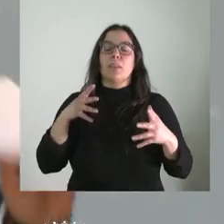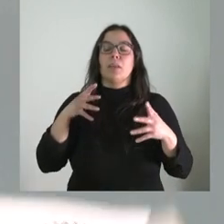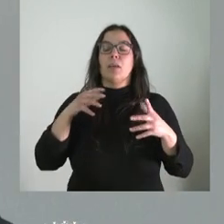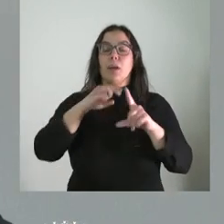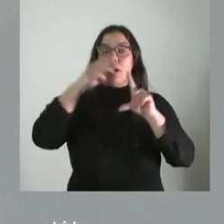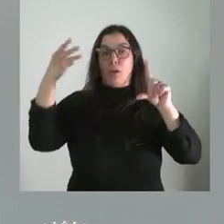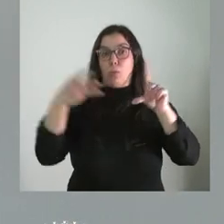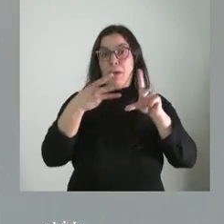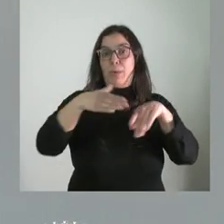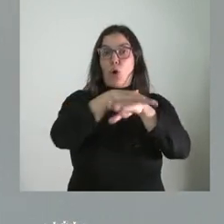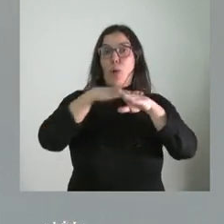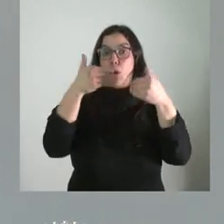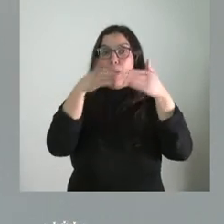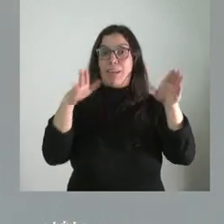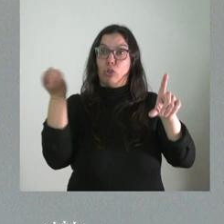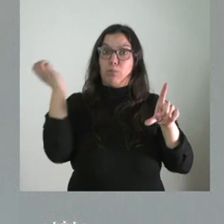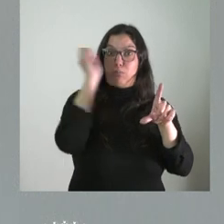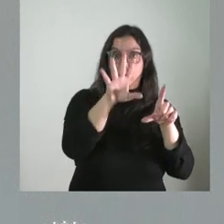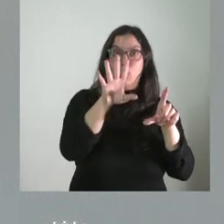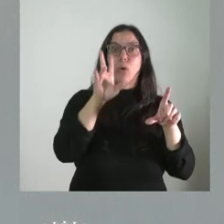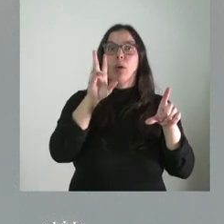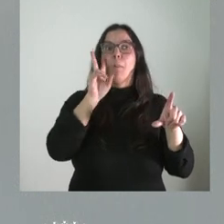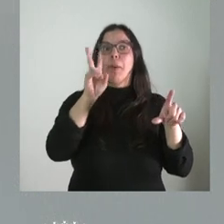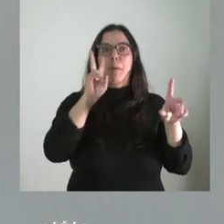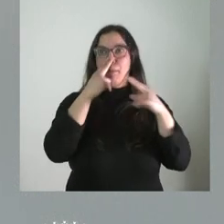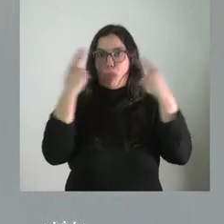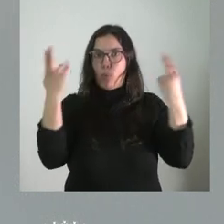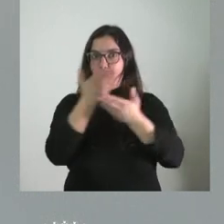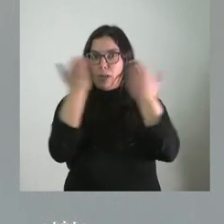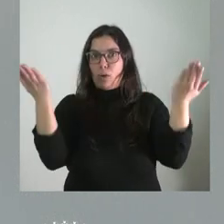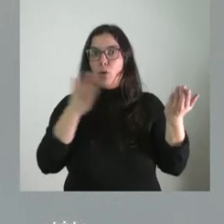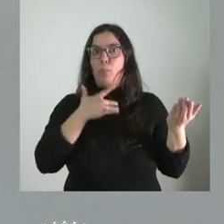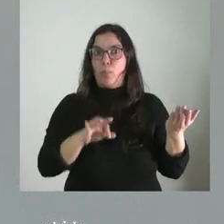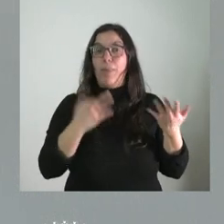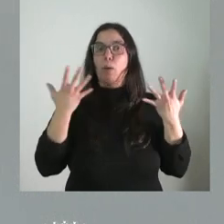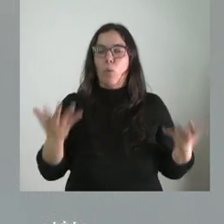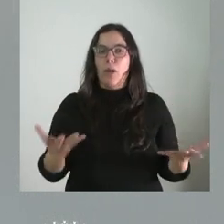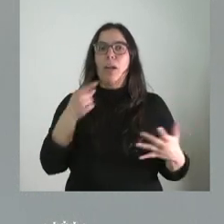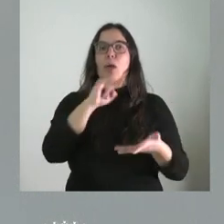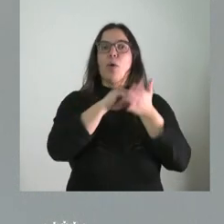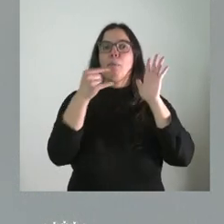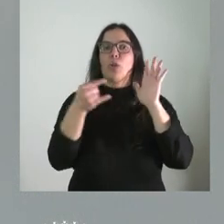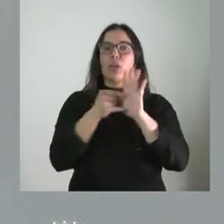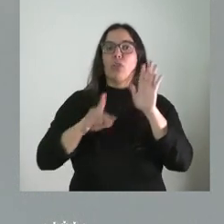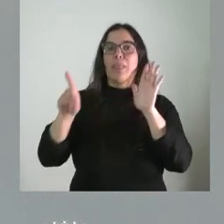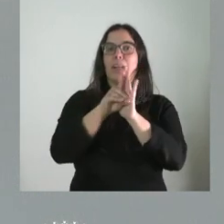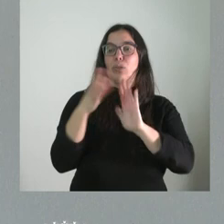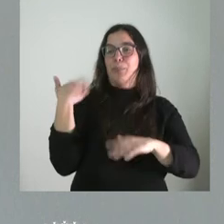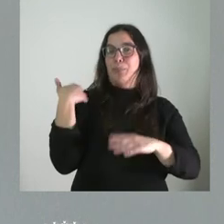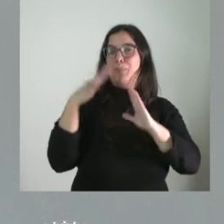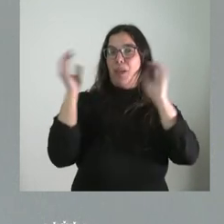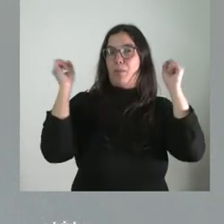o en el gobierno abierto y por tanto para información pública del conjunto de los ciudadanos el proyecto de decreto que aprobó en su